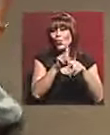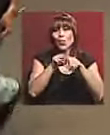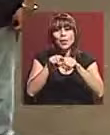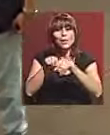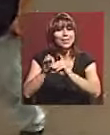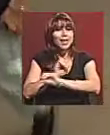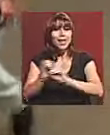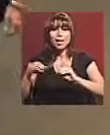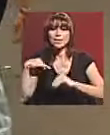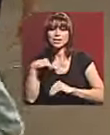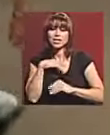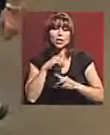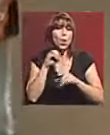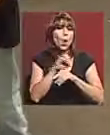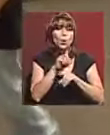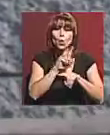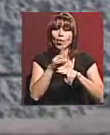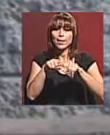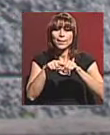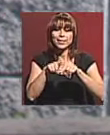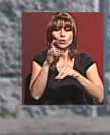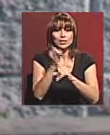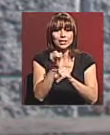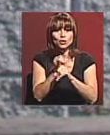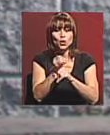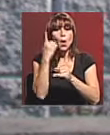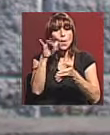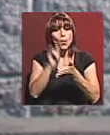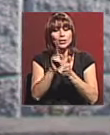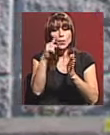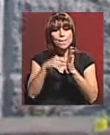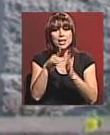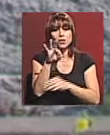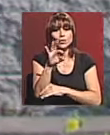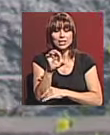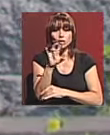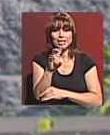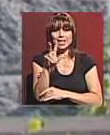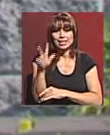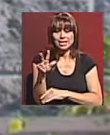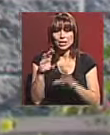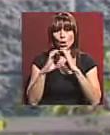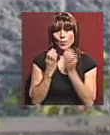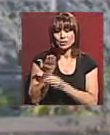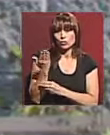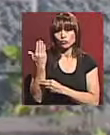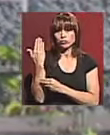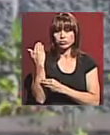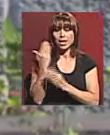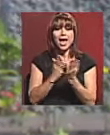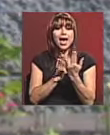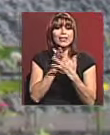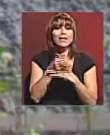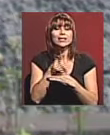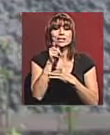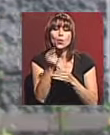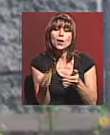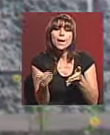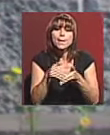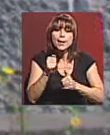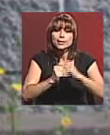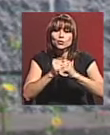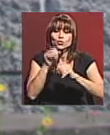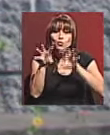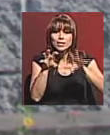dependiera de ningún ministerio o institución es por ello que en 1973 la comisión de ese entonces por medio de una